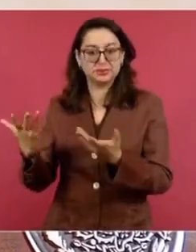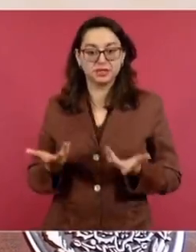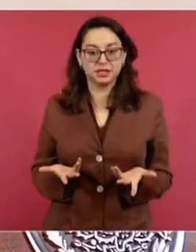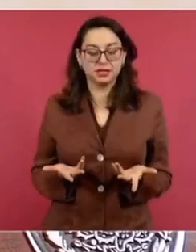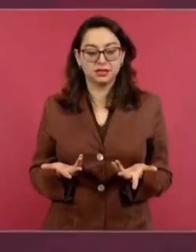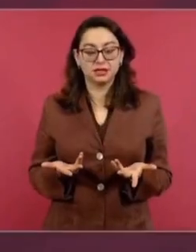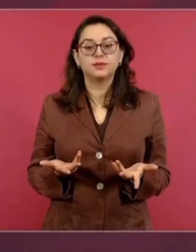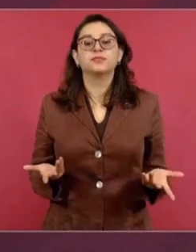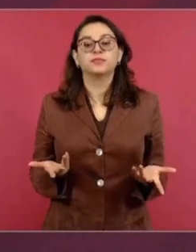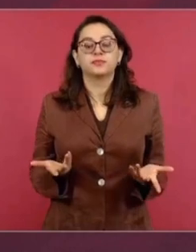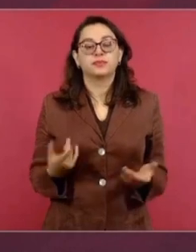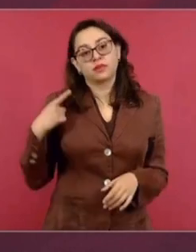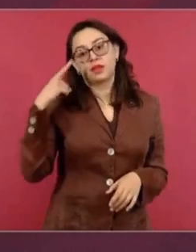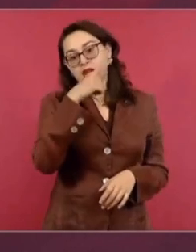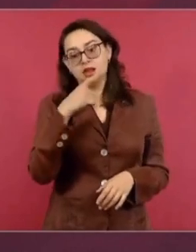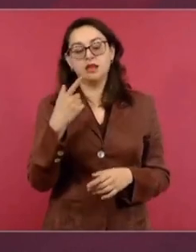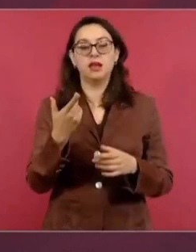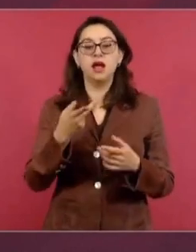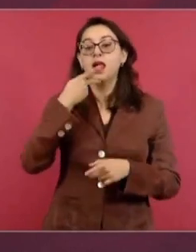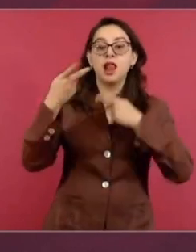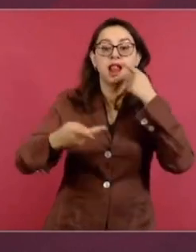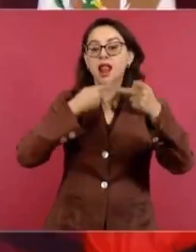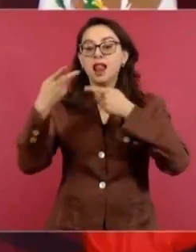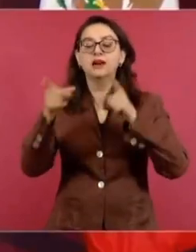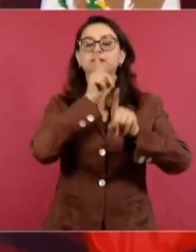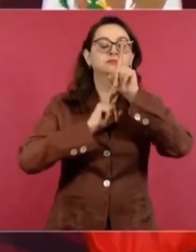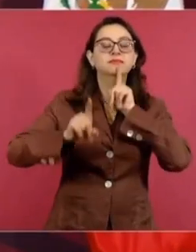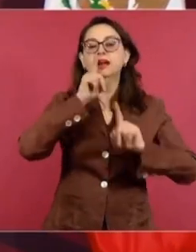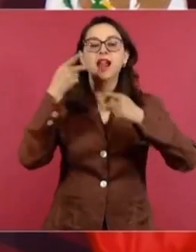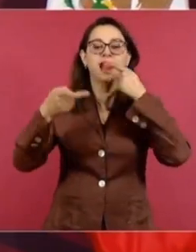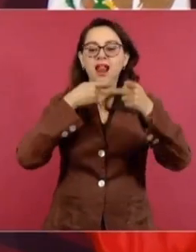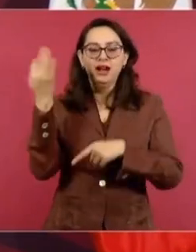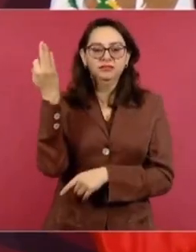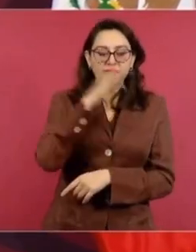que esas campañas politiqueras de mentiras, de calumnias,